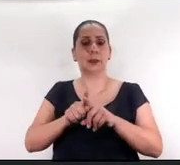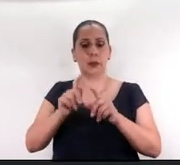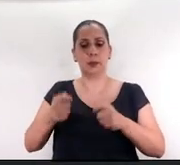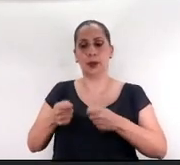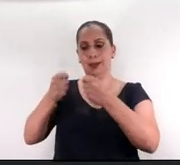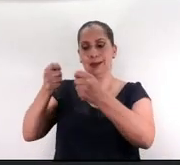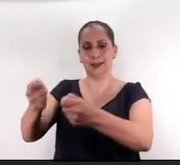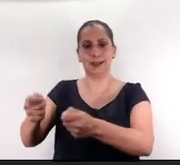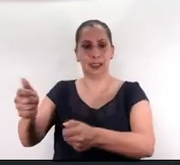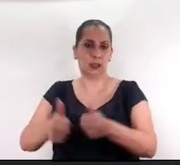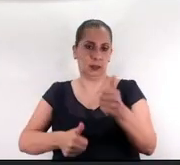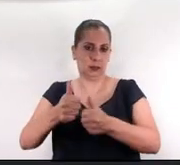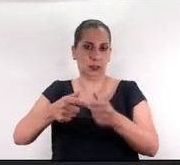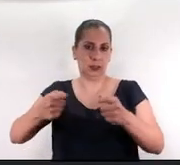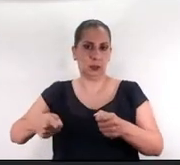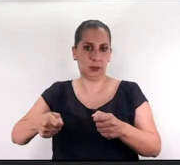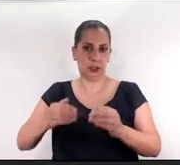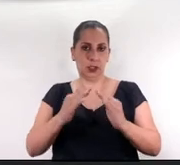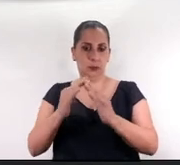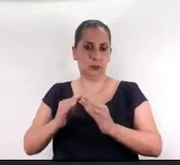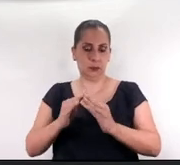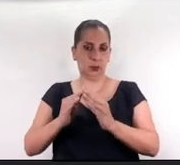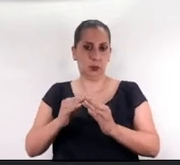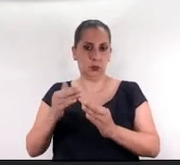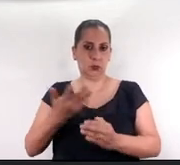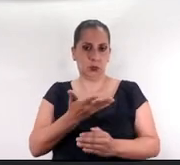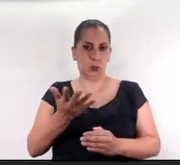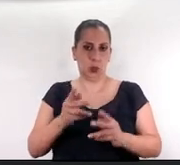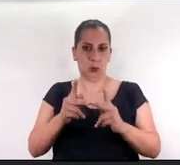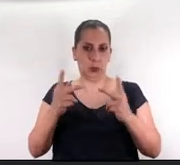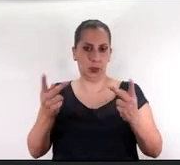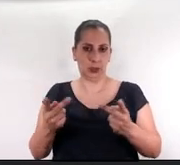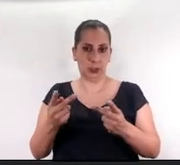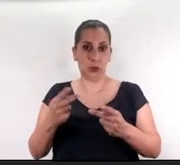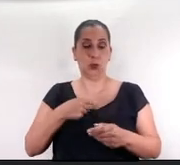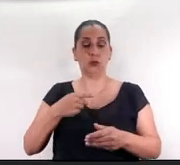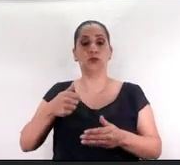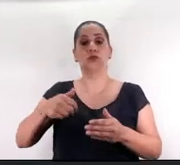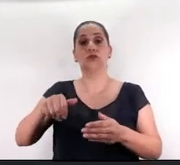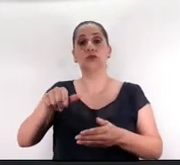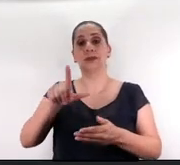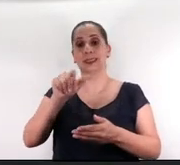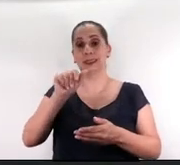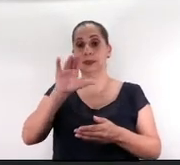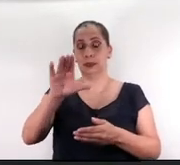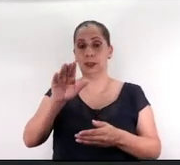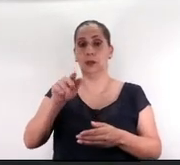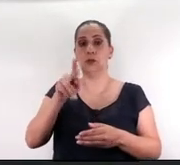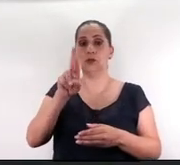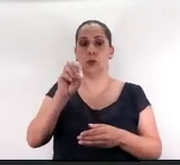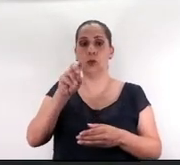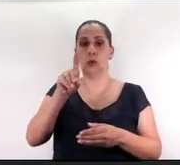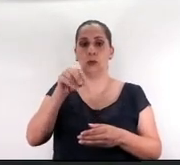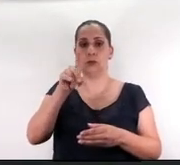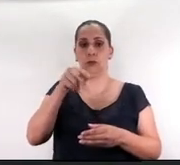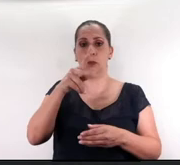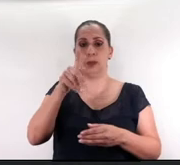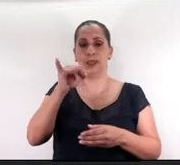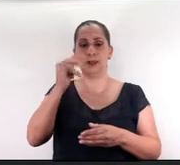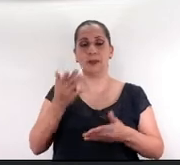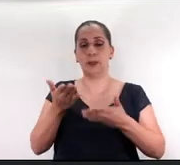presidencial del Partido Nuestro Pueblo, el licenciado Rodolfo Pisa Rocafort, el documento técnico Pensar en Costa